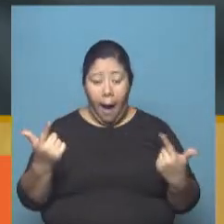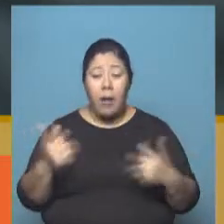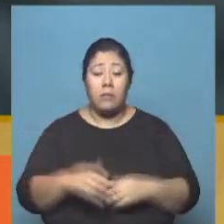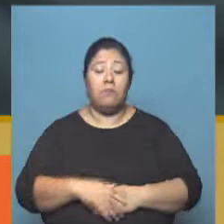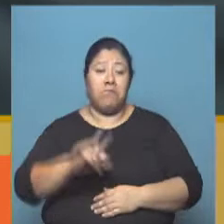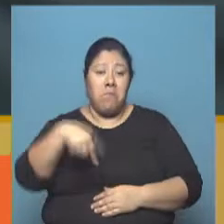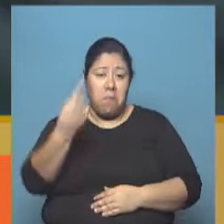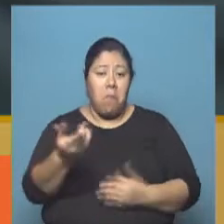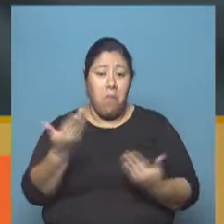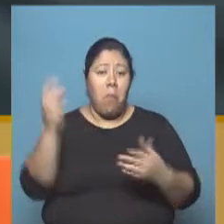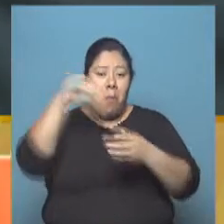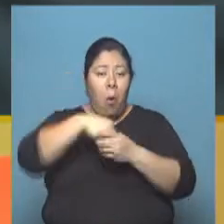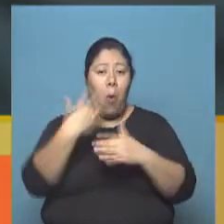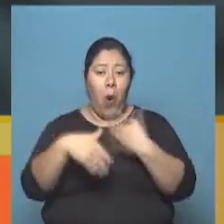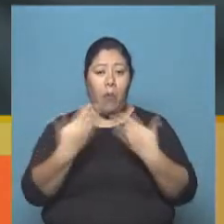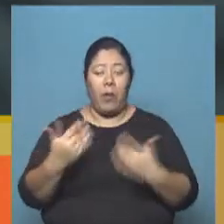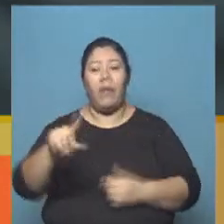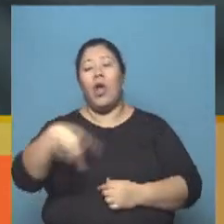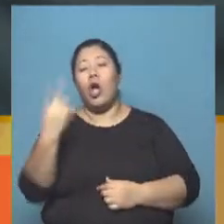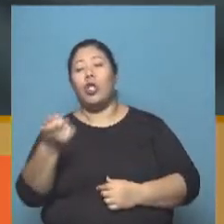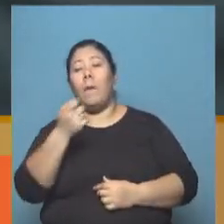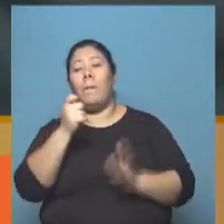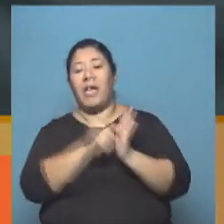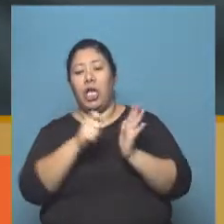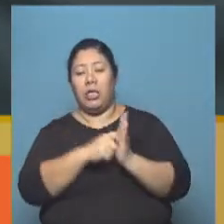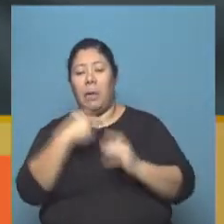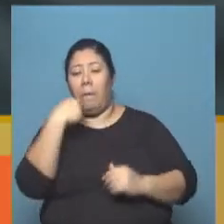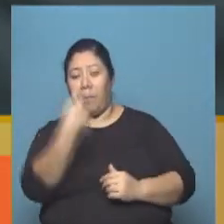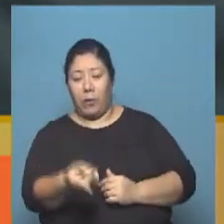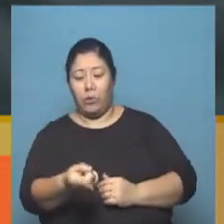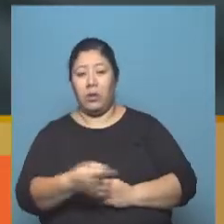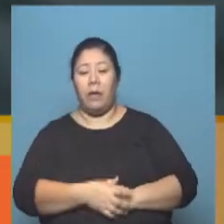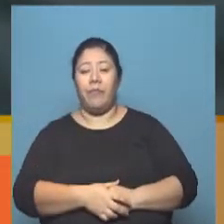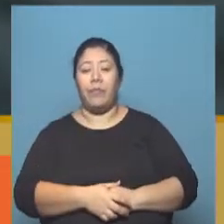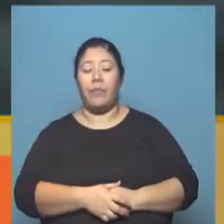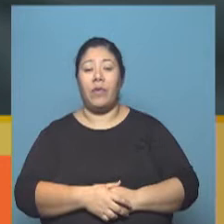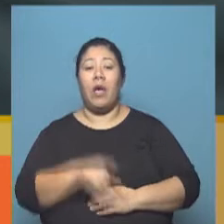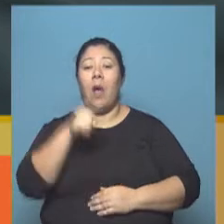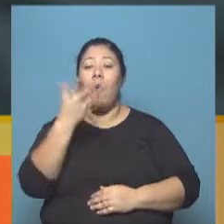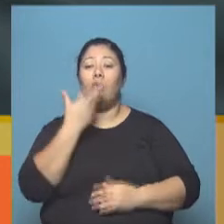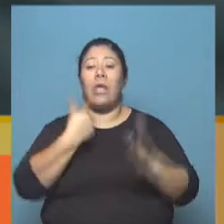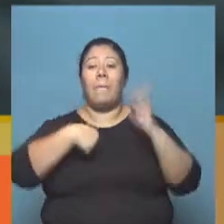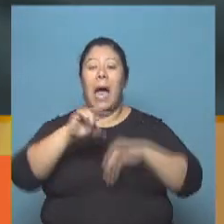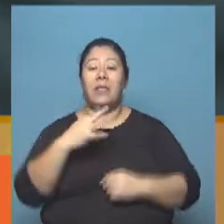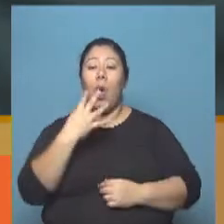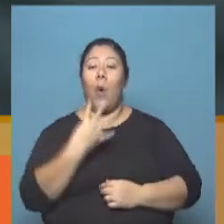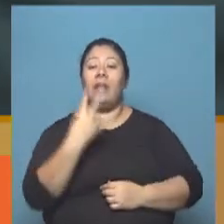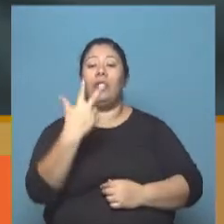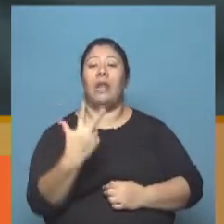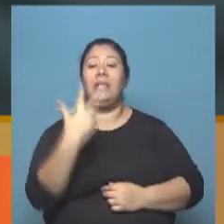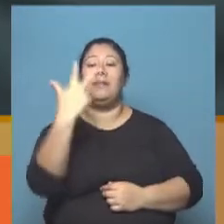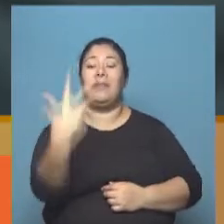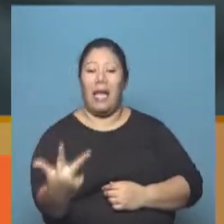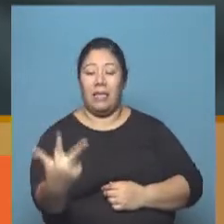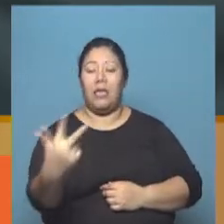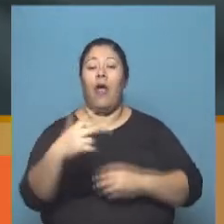para que no juegue. Acá Manuel Olivari para Directive Sports. Sabemos que tu esquema favorito es el 4-3-3. Después del